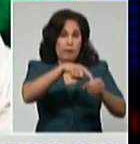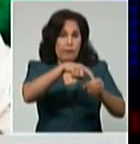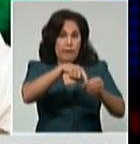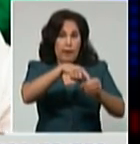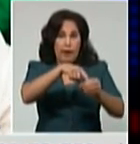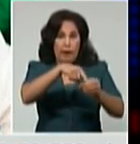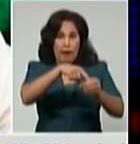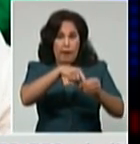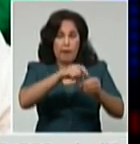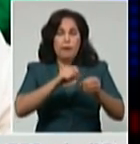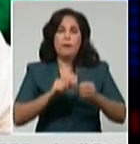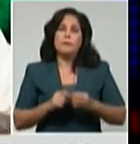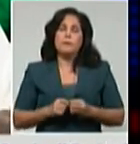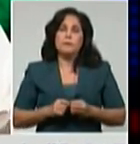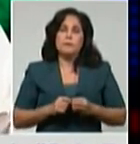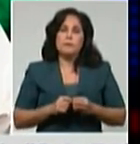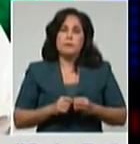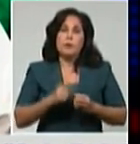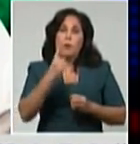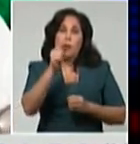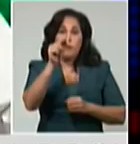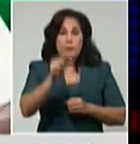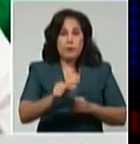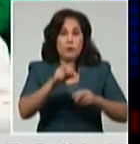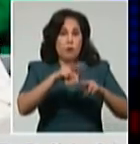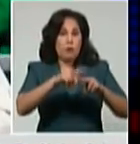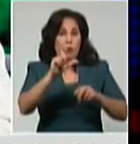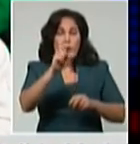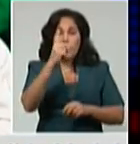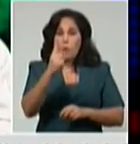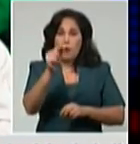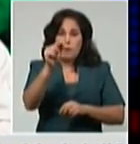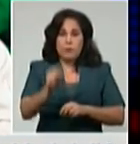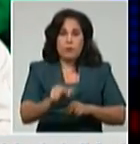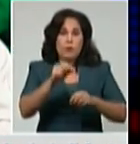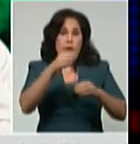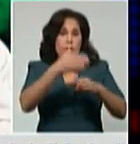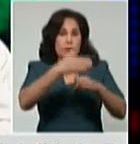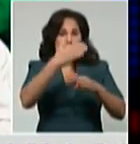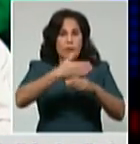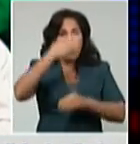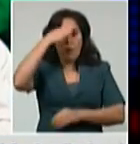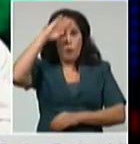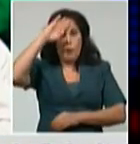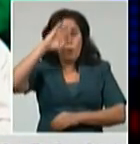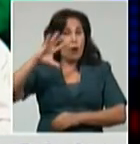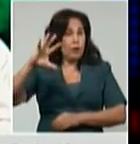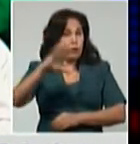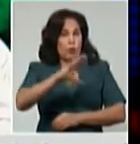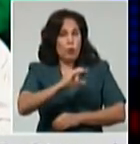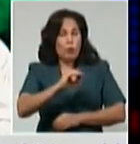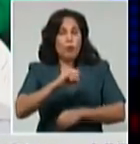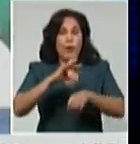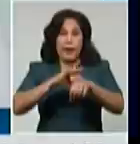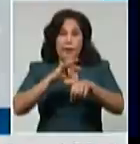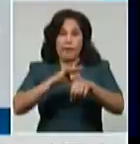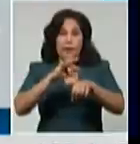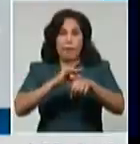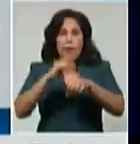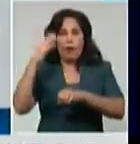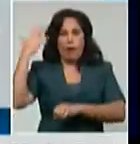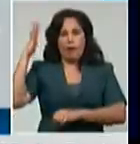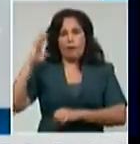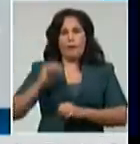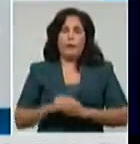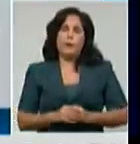Juventud, el de Holguín y el de Santiago de Cuba, todos son personas con importada,